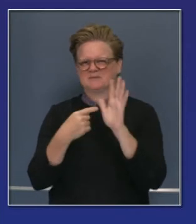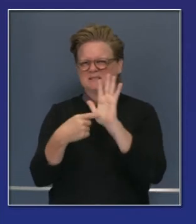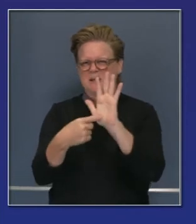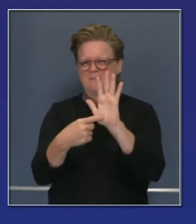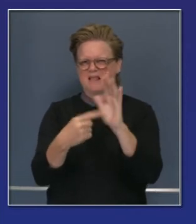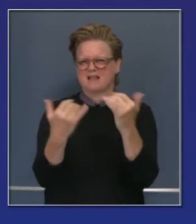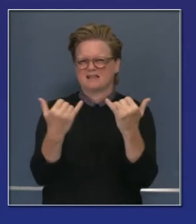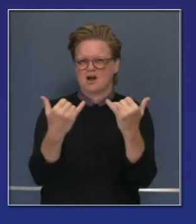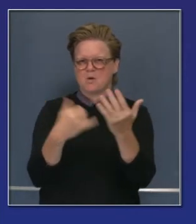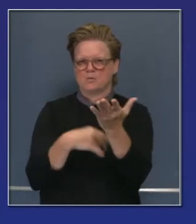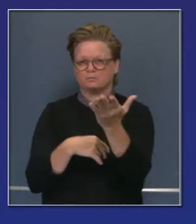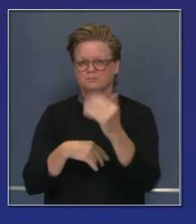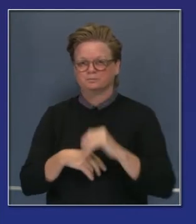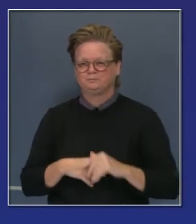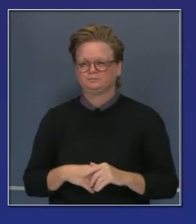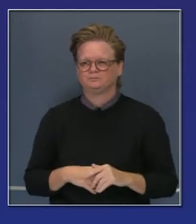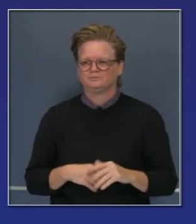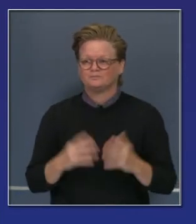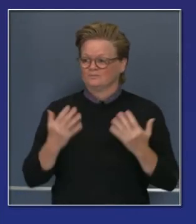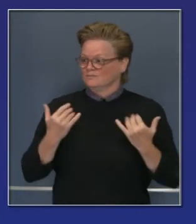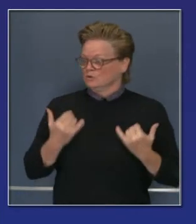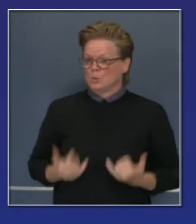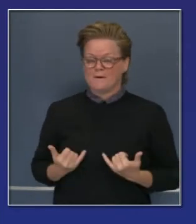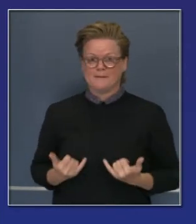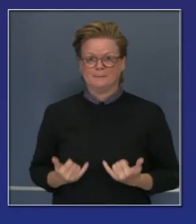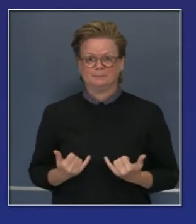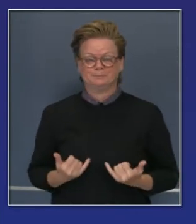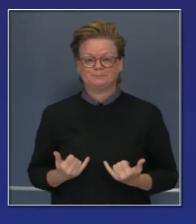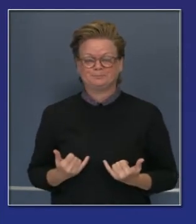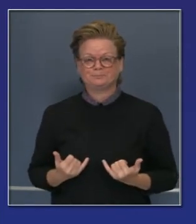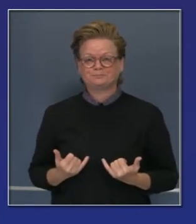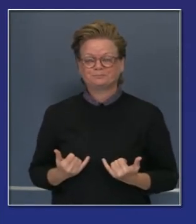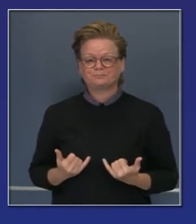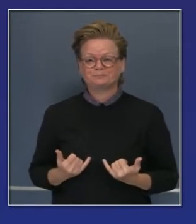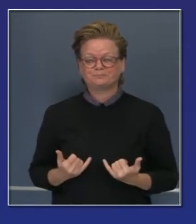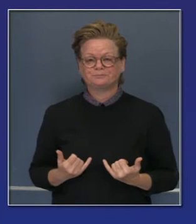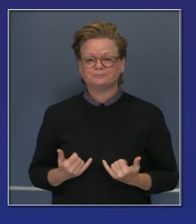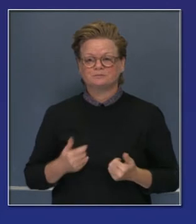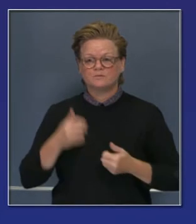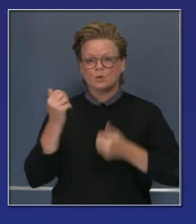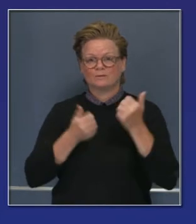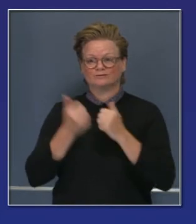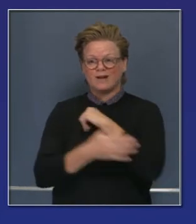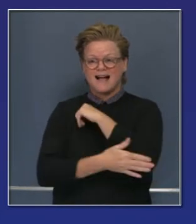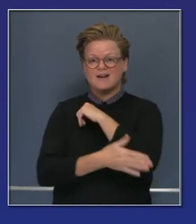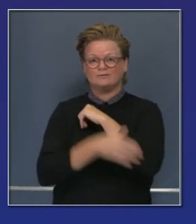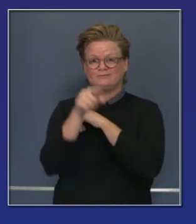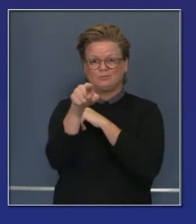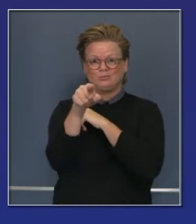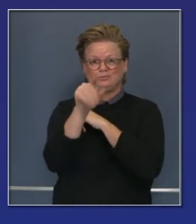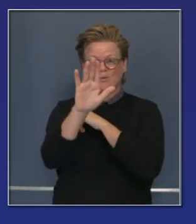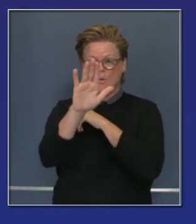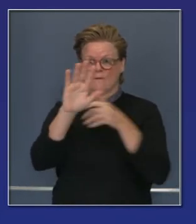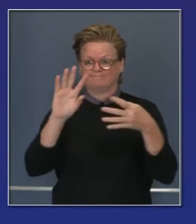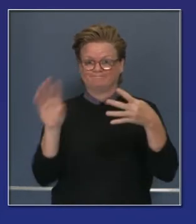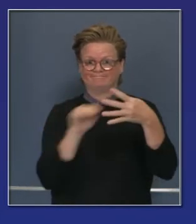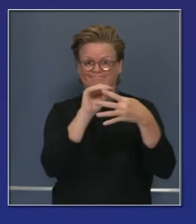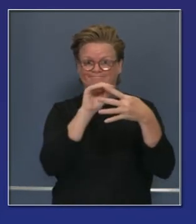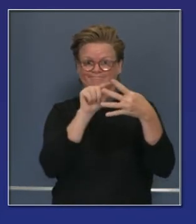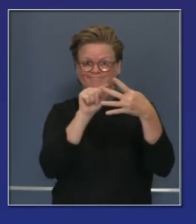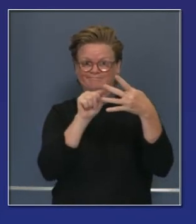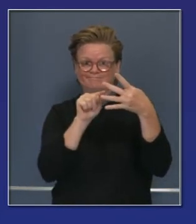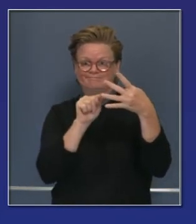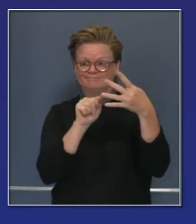ejemplo. Hoy, si como mostró el gobernador de cuáles condados están en qué color, en qué nivel, y si ve usted